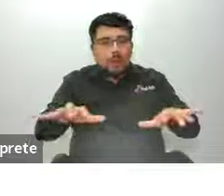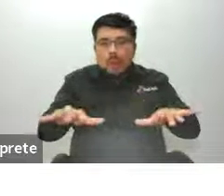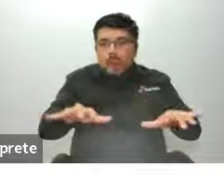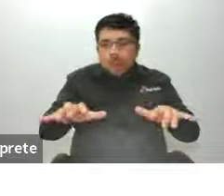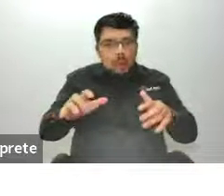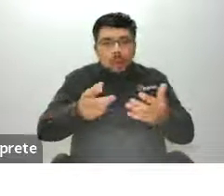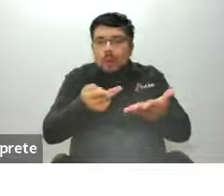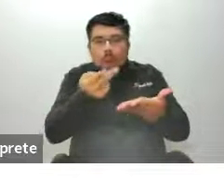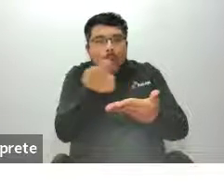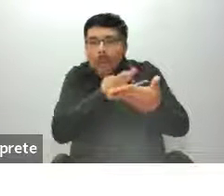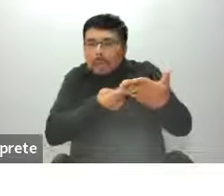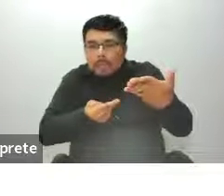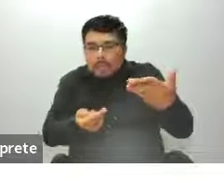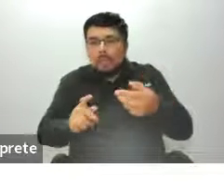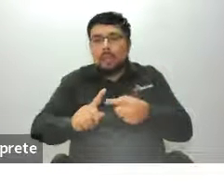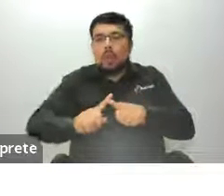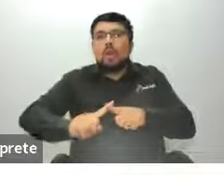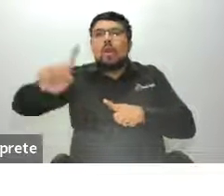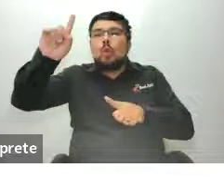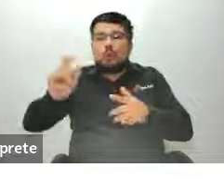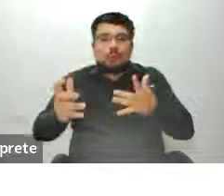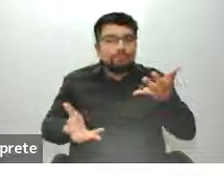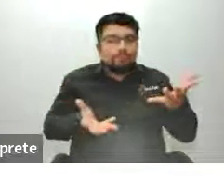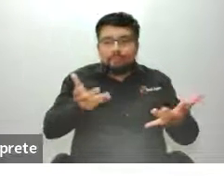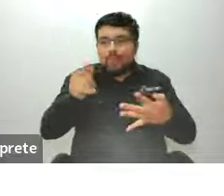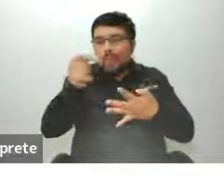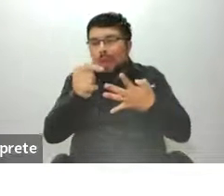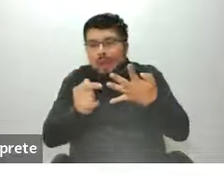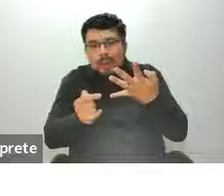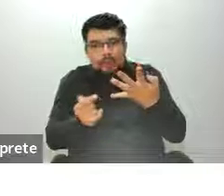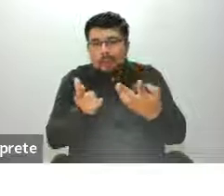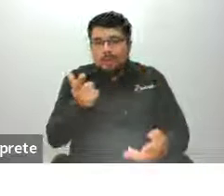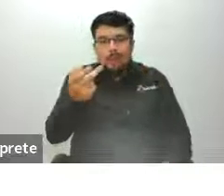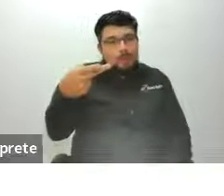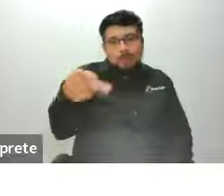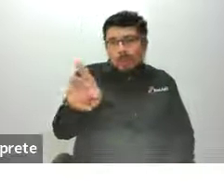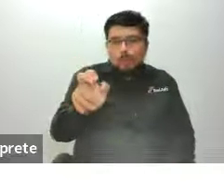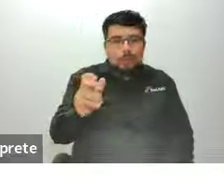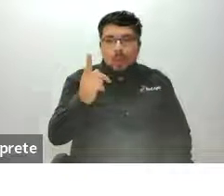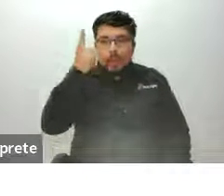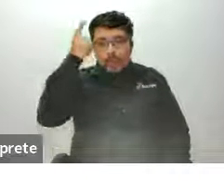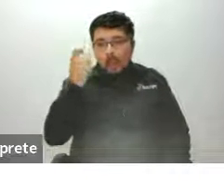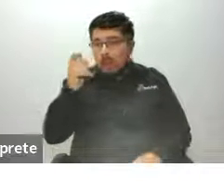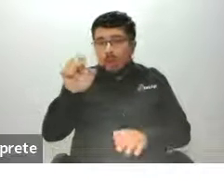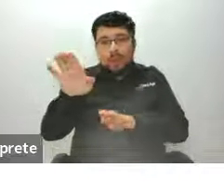otros casos con elementos que son propios de las creencias de algún lugar, ¿no?